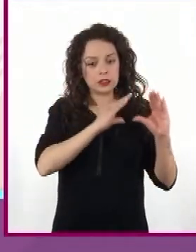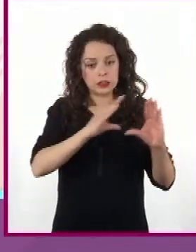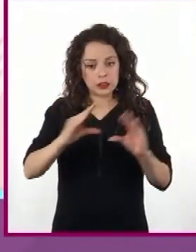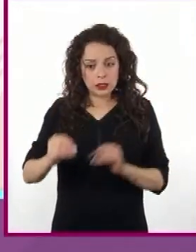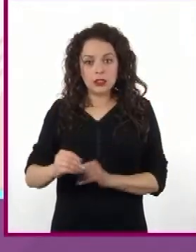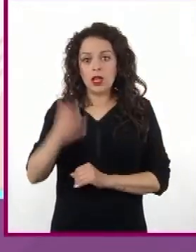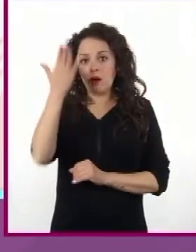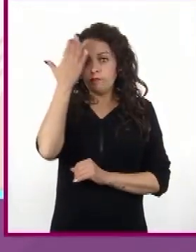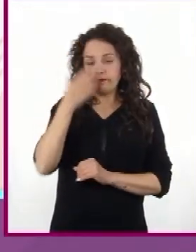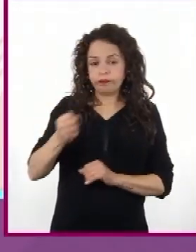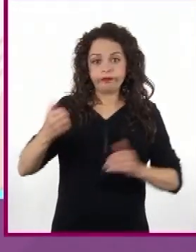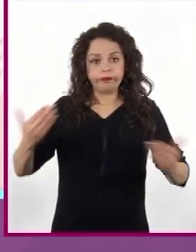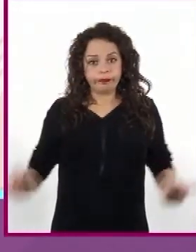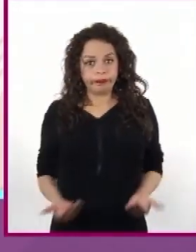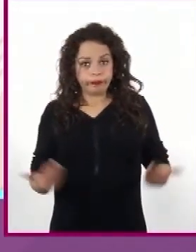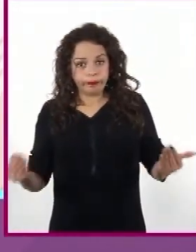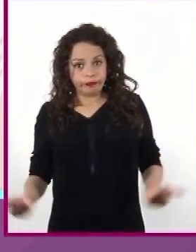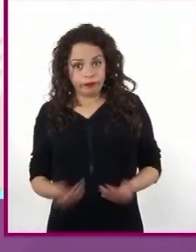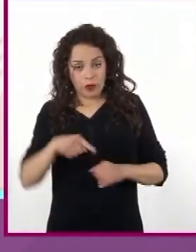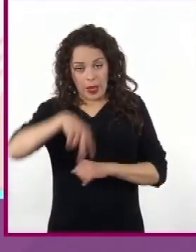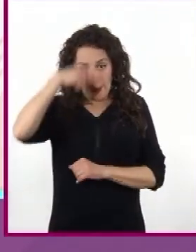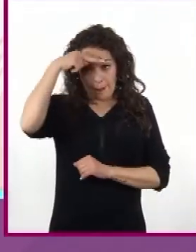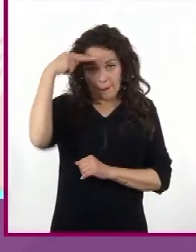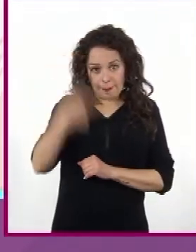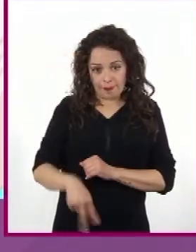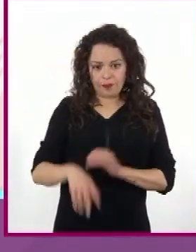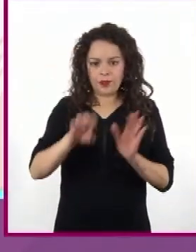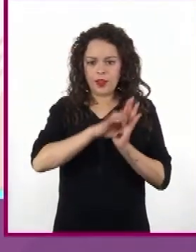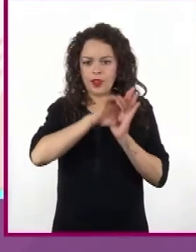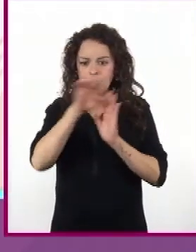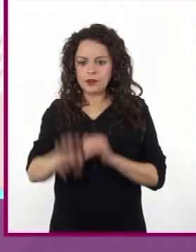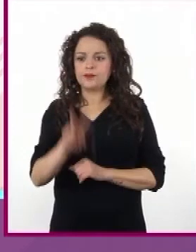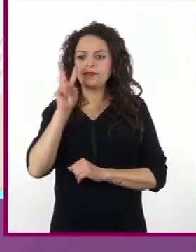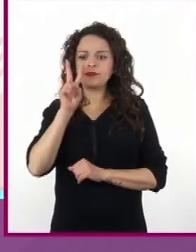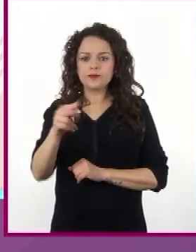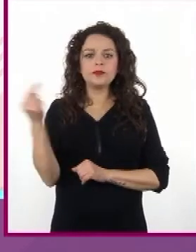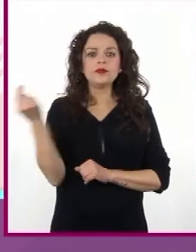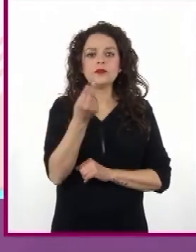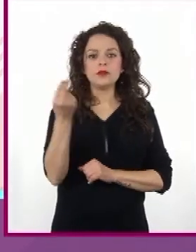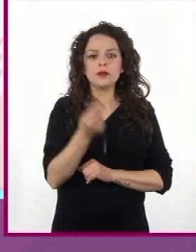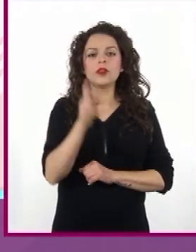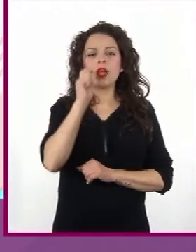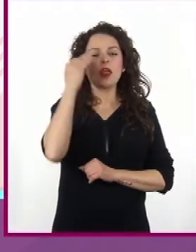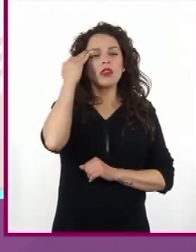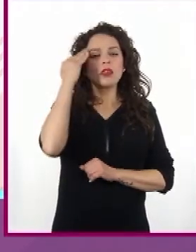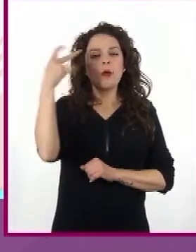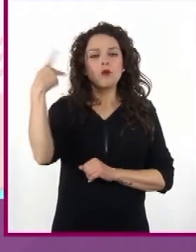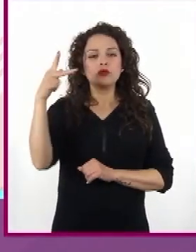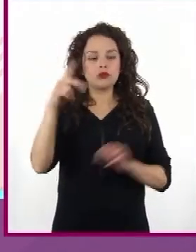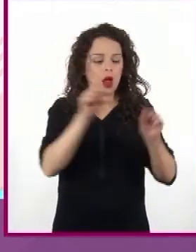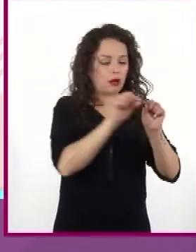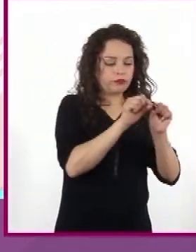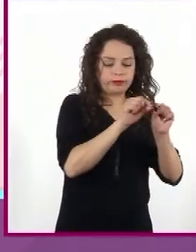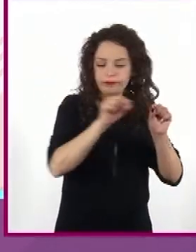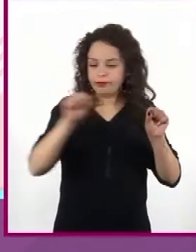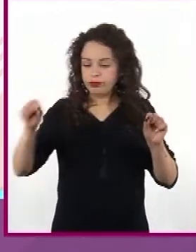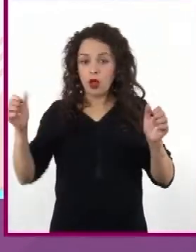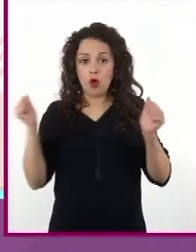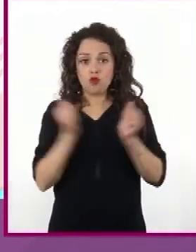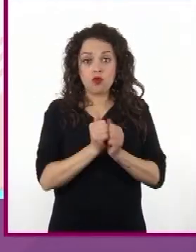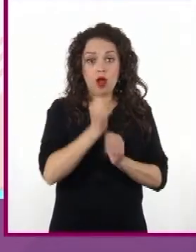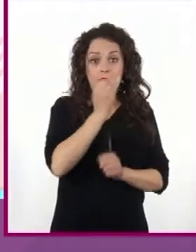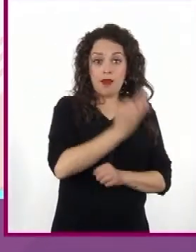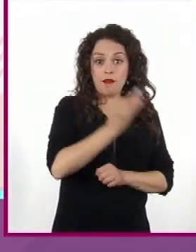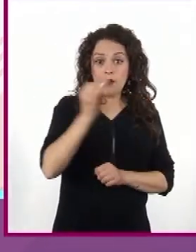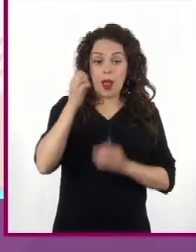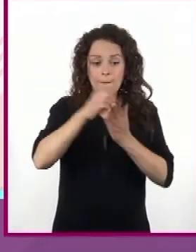Como vemos en el ejemplo de Amalia Hernández, es necesario elaborar una línea de tiempo que contenga fechas e incluir